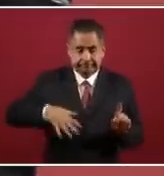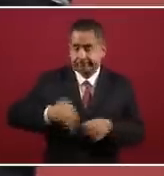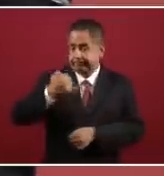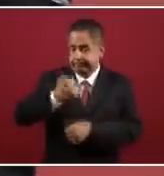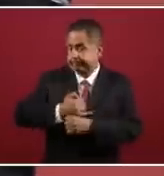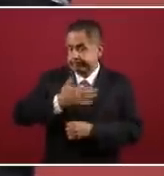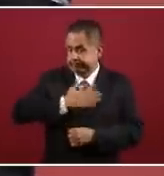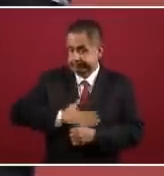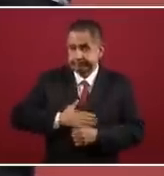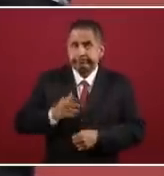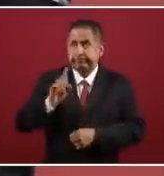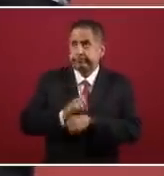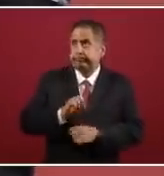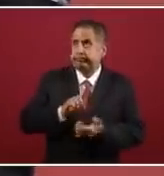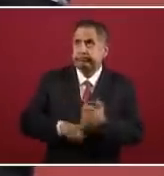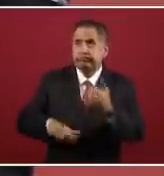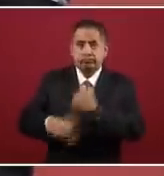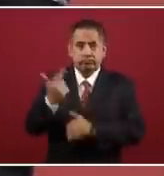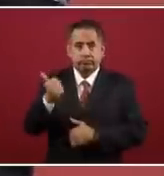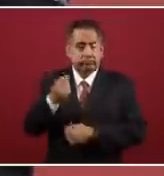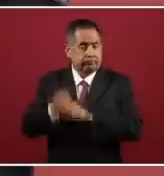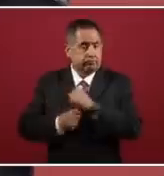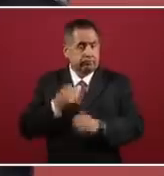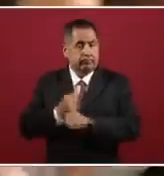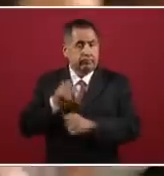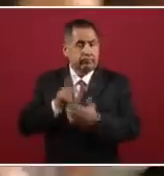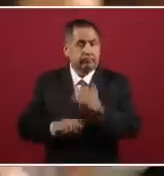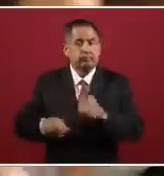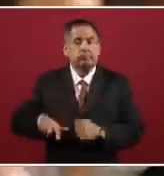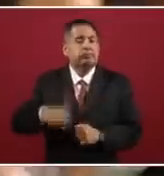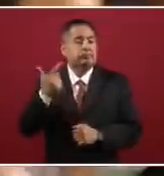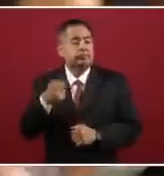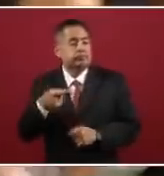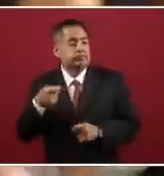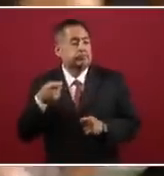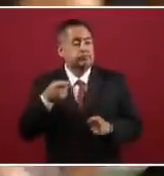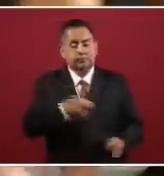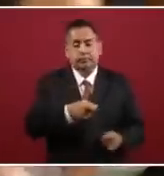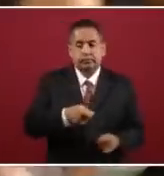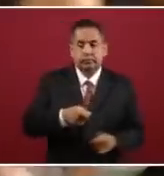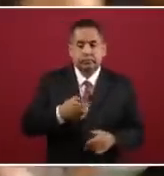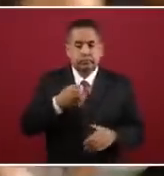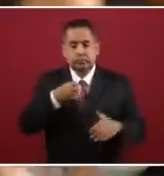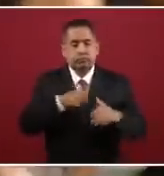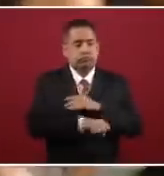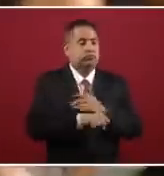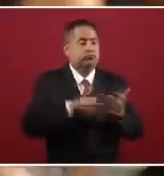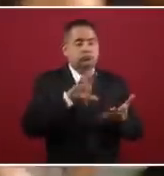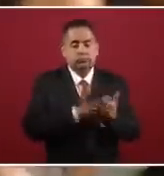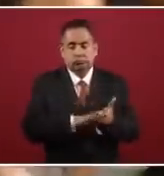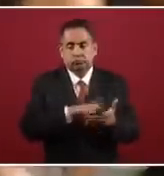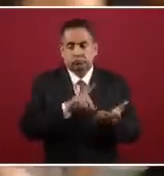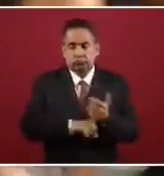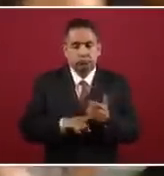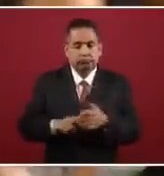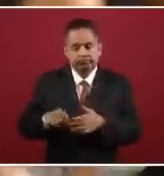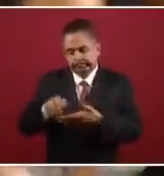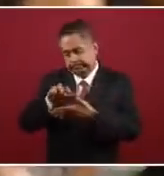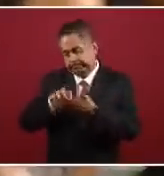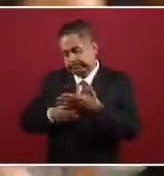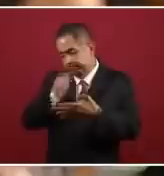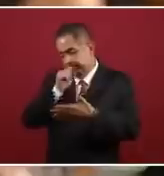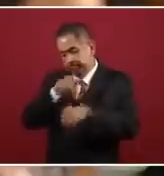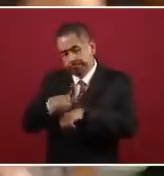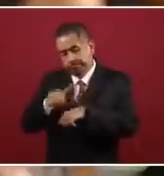injustamente el día 12 de agosto del año 2013, con auto de firmar prisión dentro de la causa penal